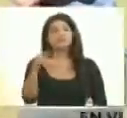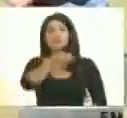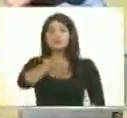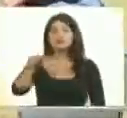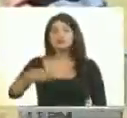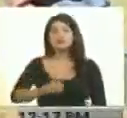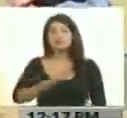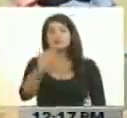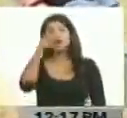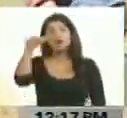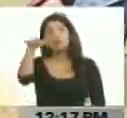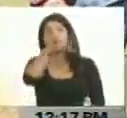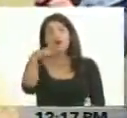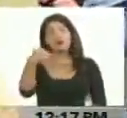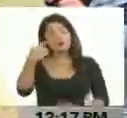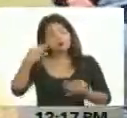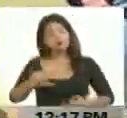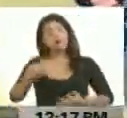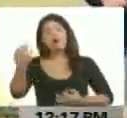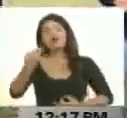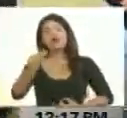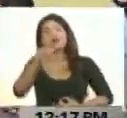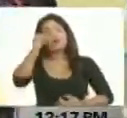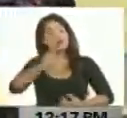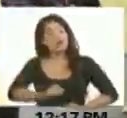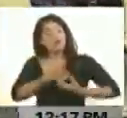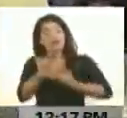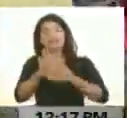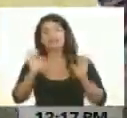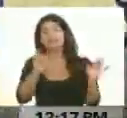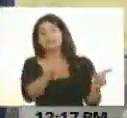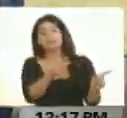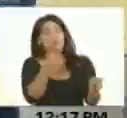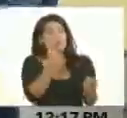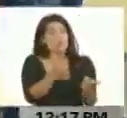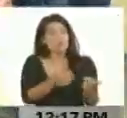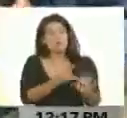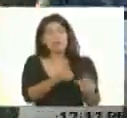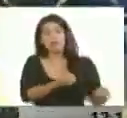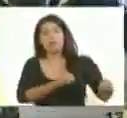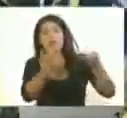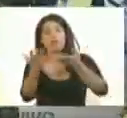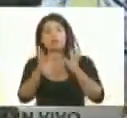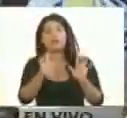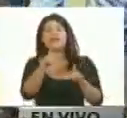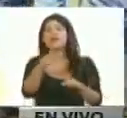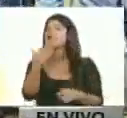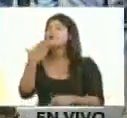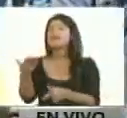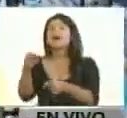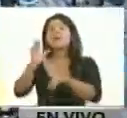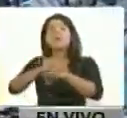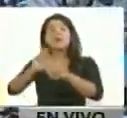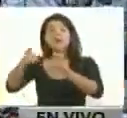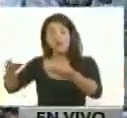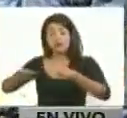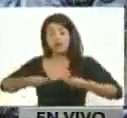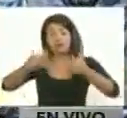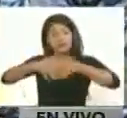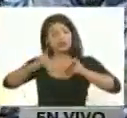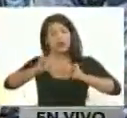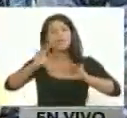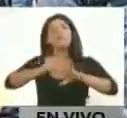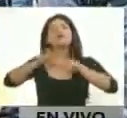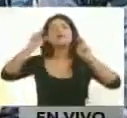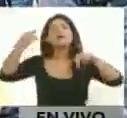manifiesta el corazón del pueblo revolucionario. El pueblo revolucionario es agradecido, como le digo yo, no por un aparato, sino porque lo que realmente da la revolución. Bueno, me voy a despedir.